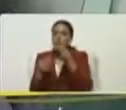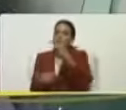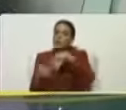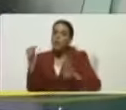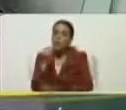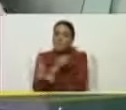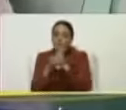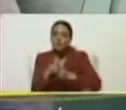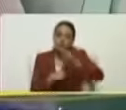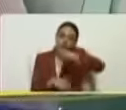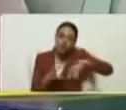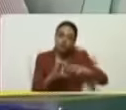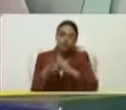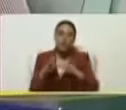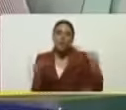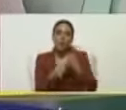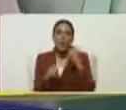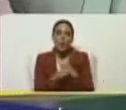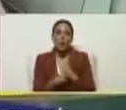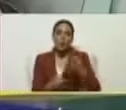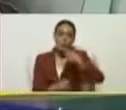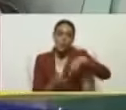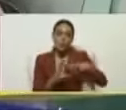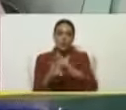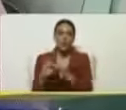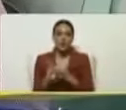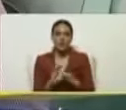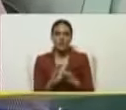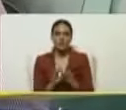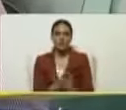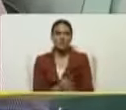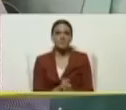Carmen, Antonio, Ángel Giovanni.